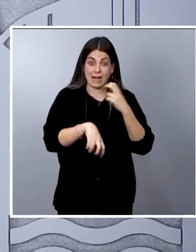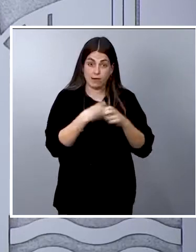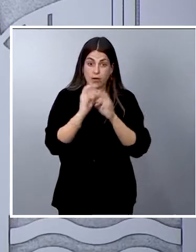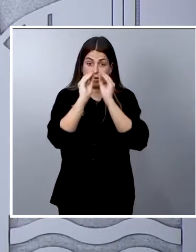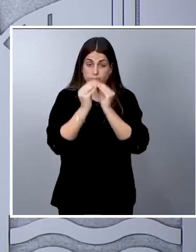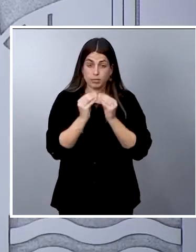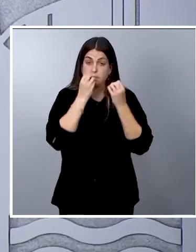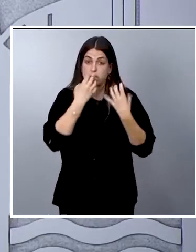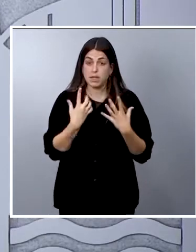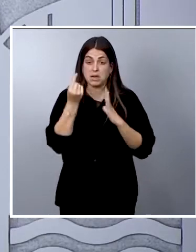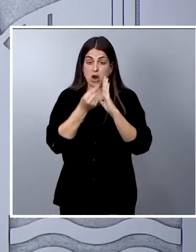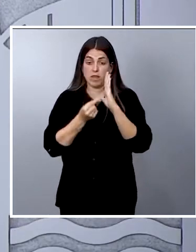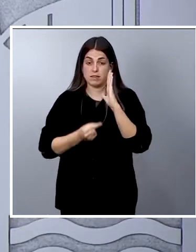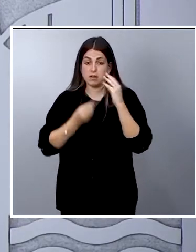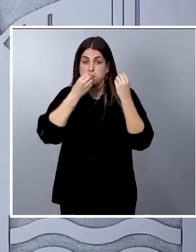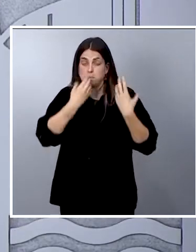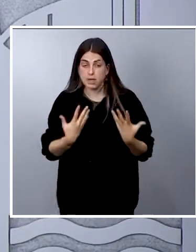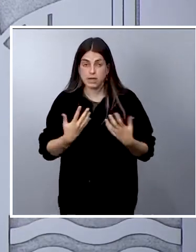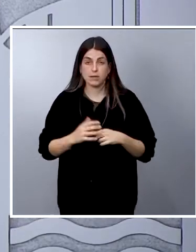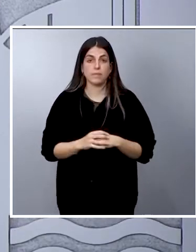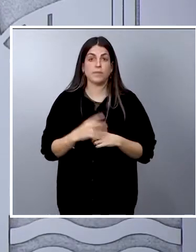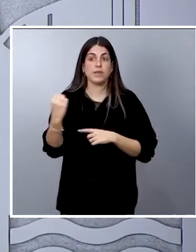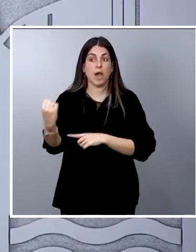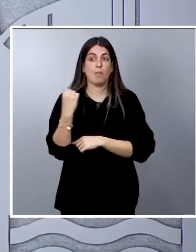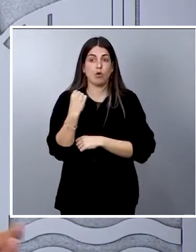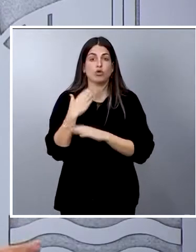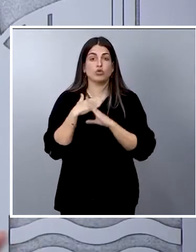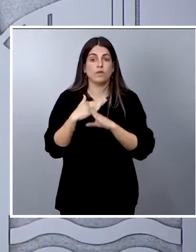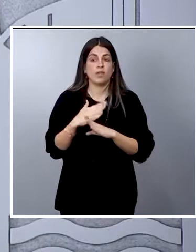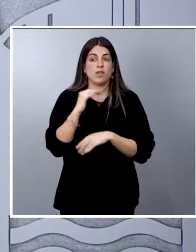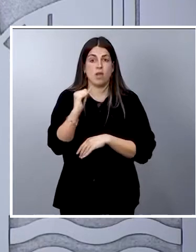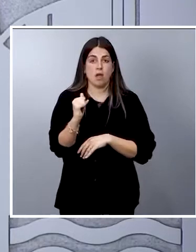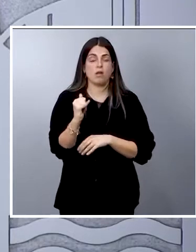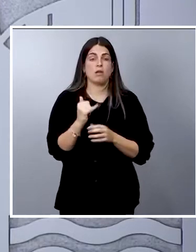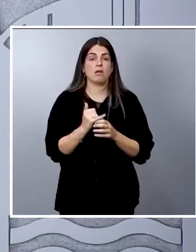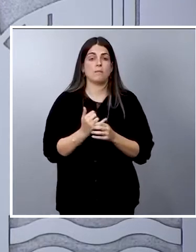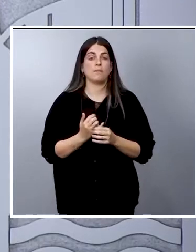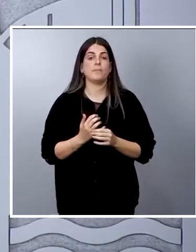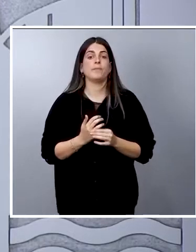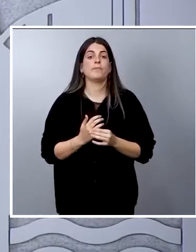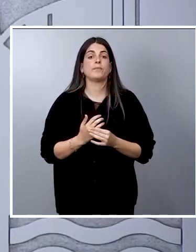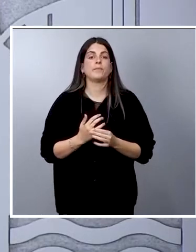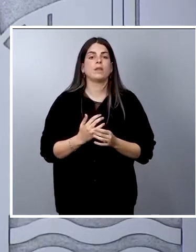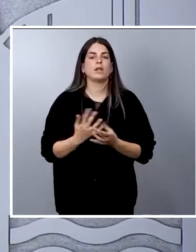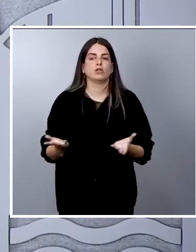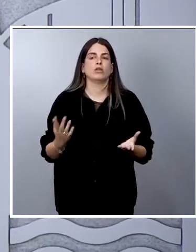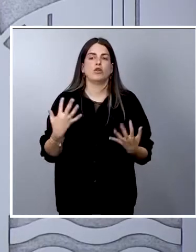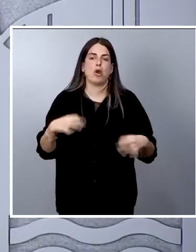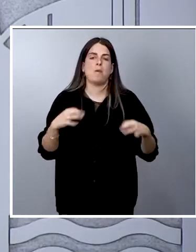y está bien diseñada y tiene apoyos suficientes, tienden a perdurar.